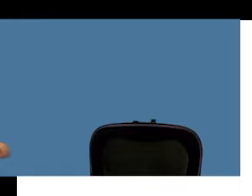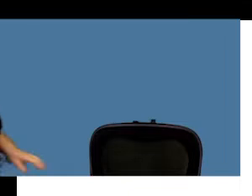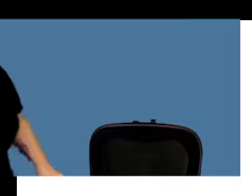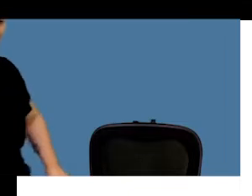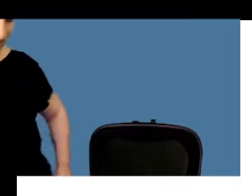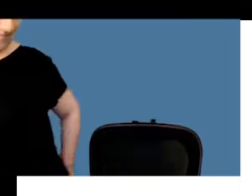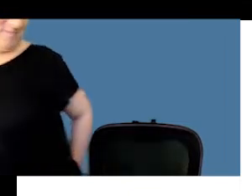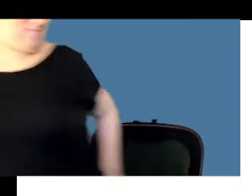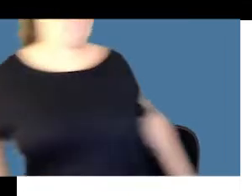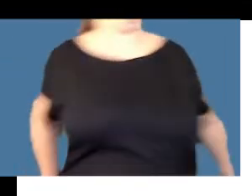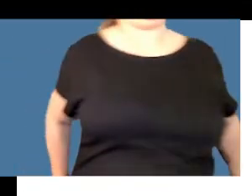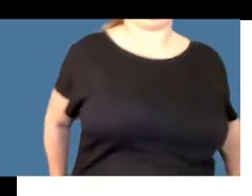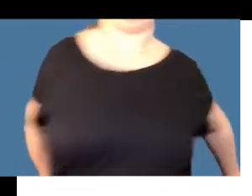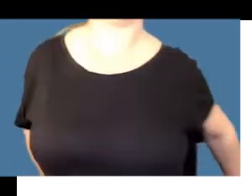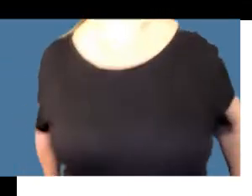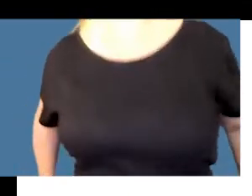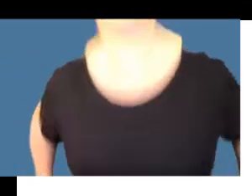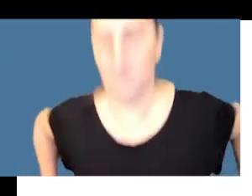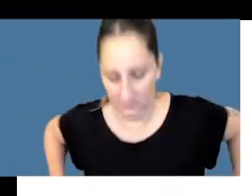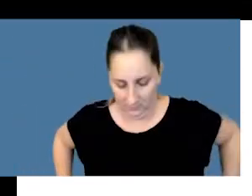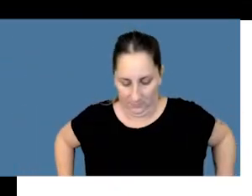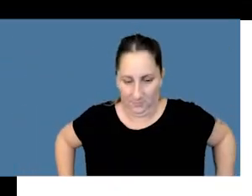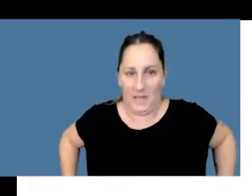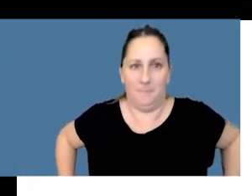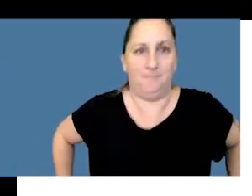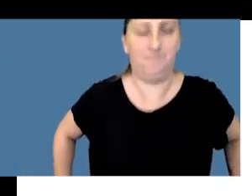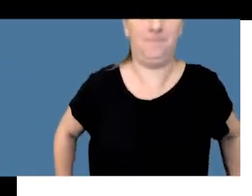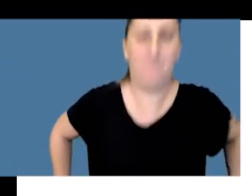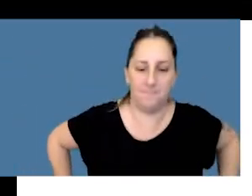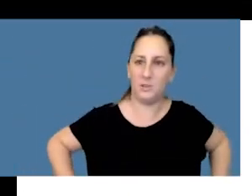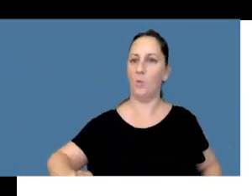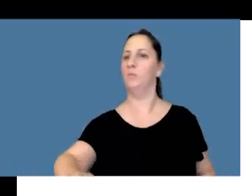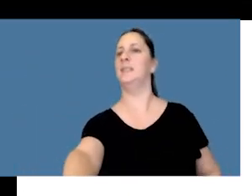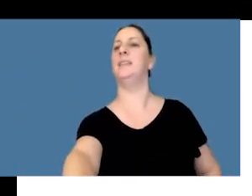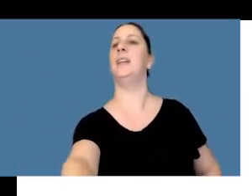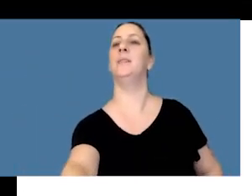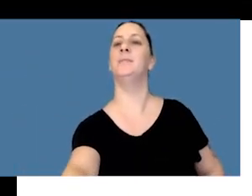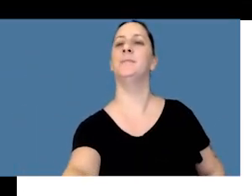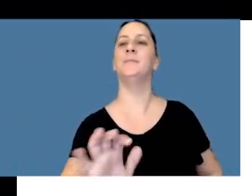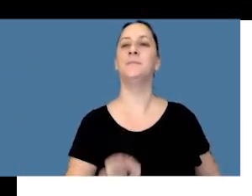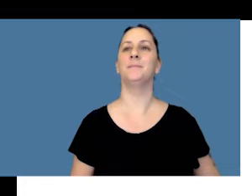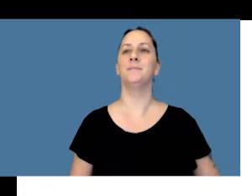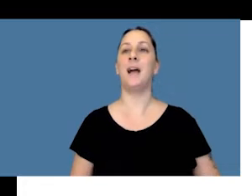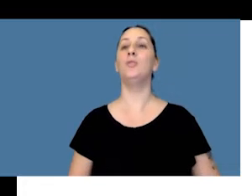4.600.000. ¿Qué ocurrió con esta reforma de la ley